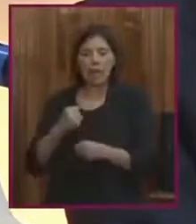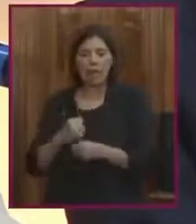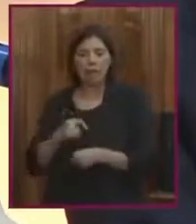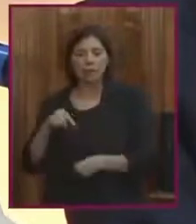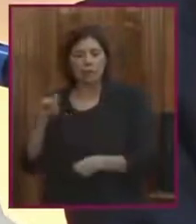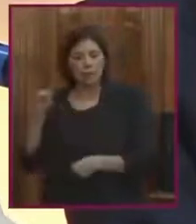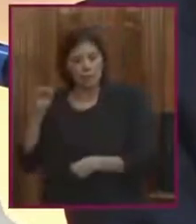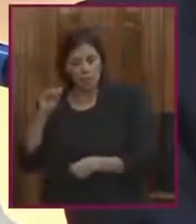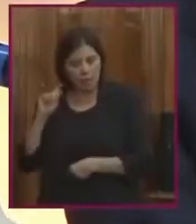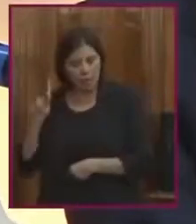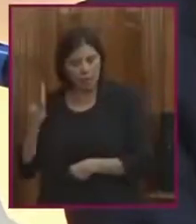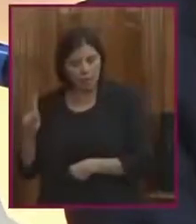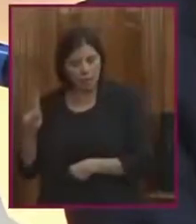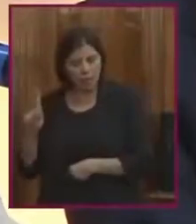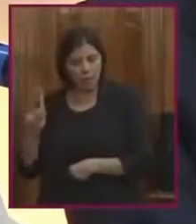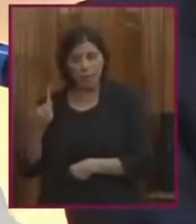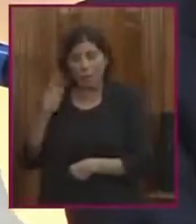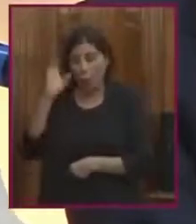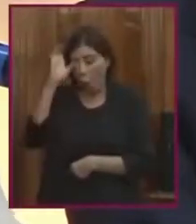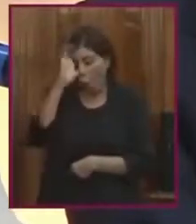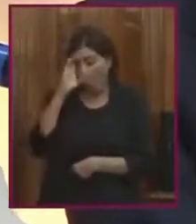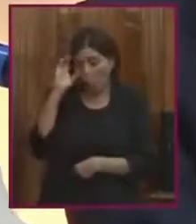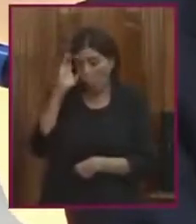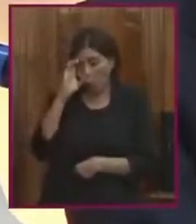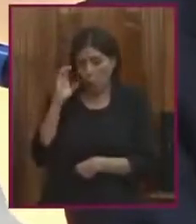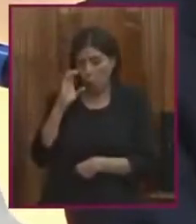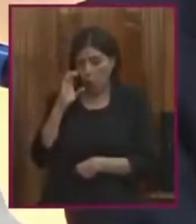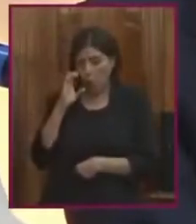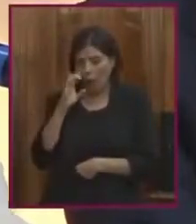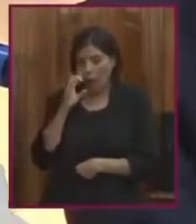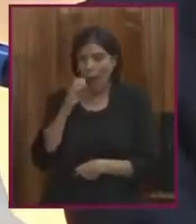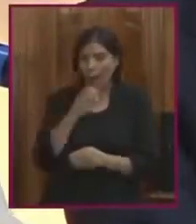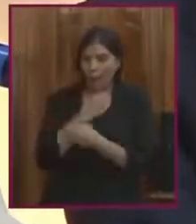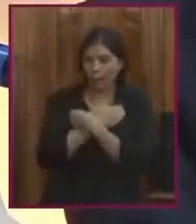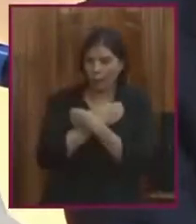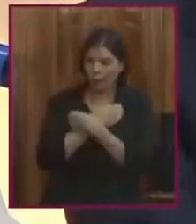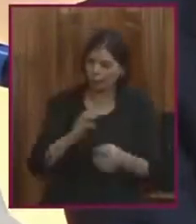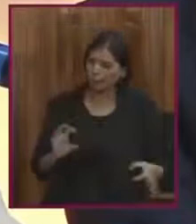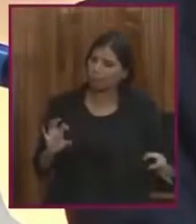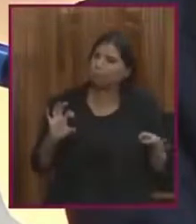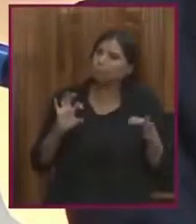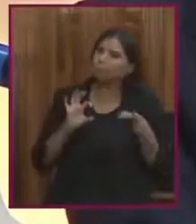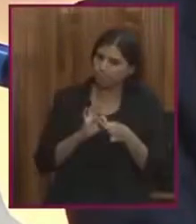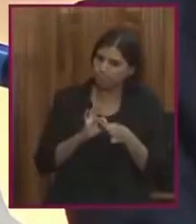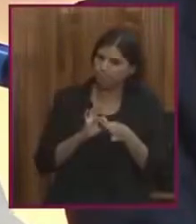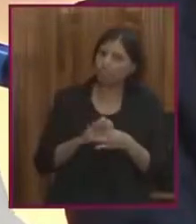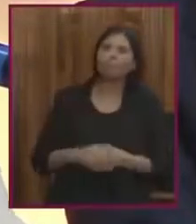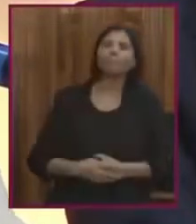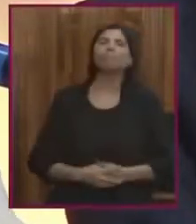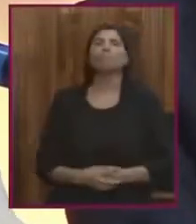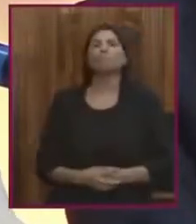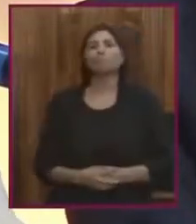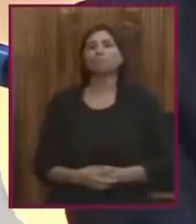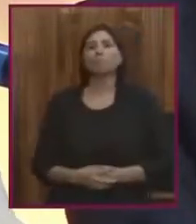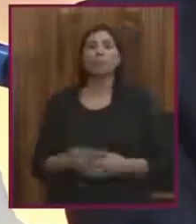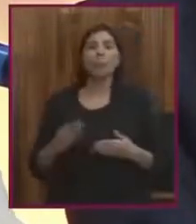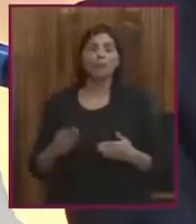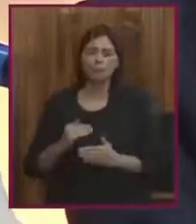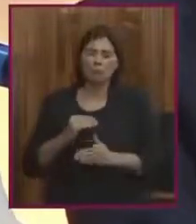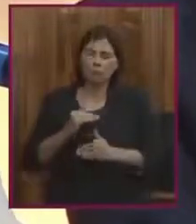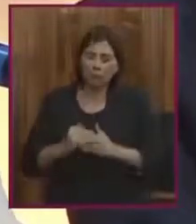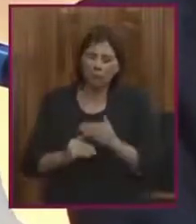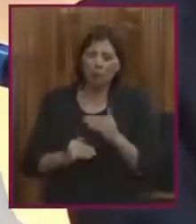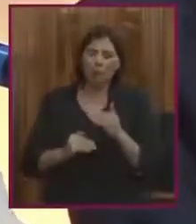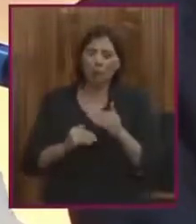donde cultura y educación no podían verse separadas, punto, ¿sí? Y se fueron separando en el